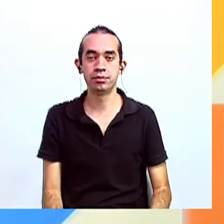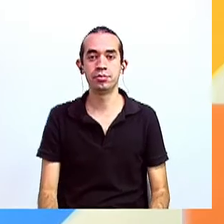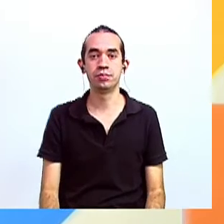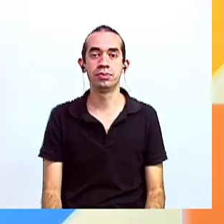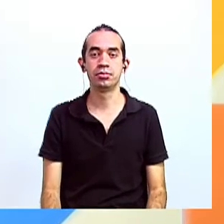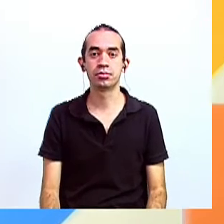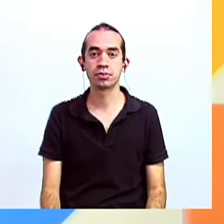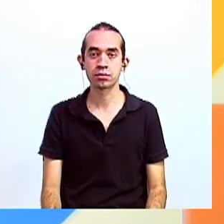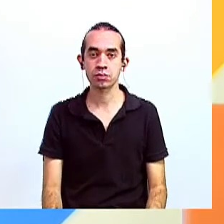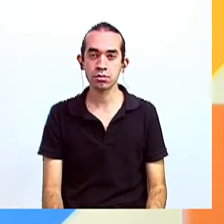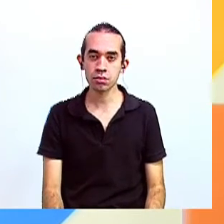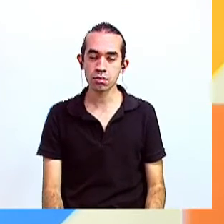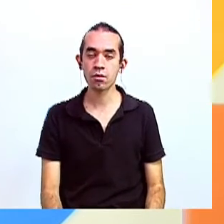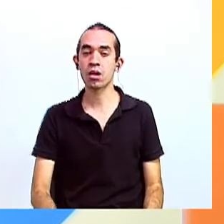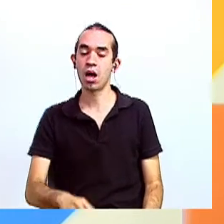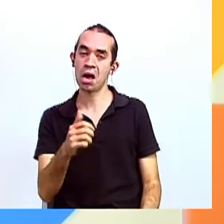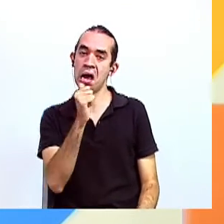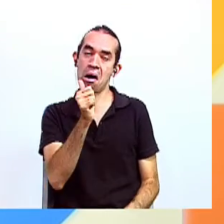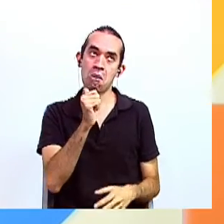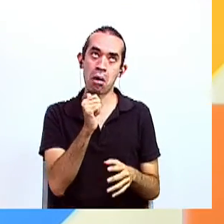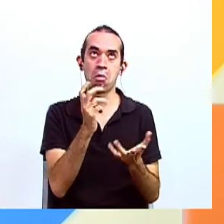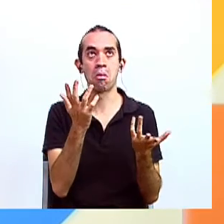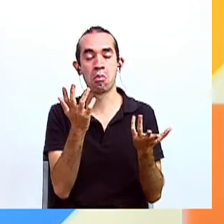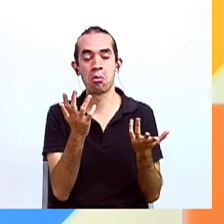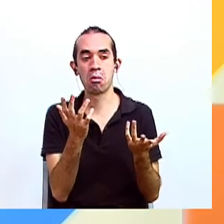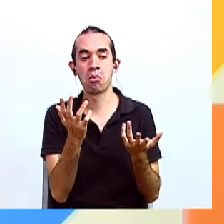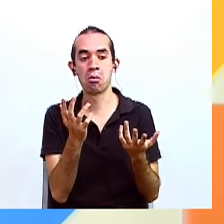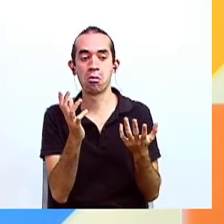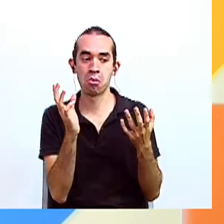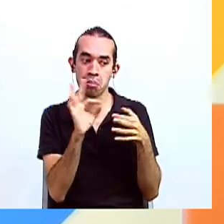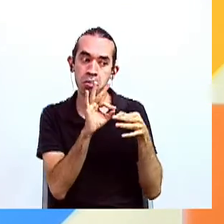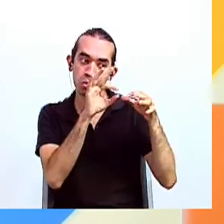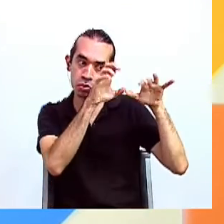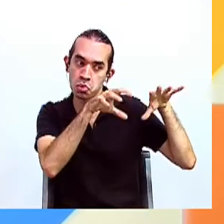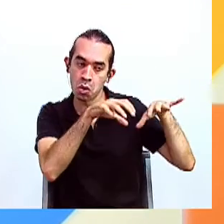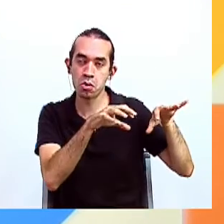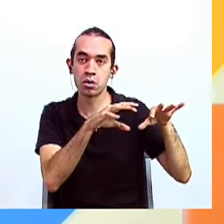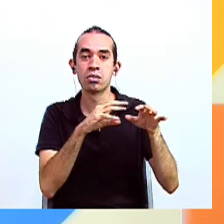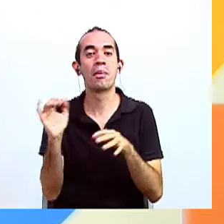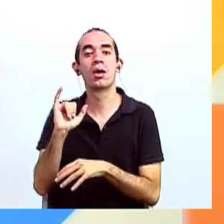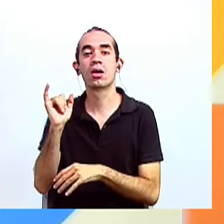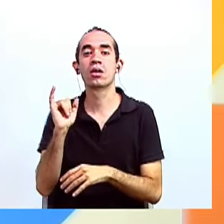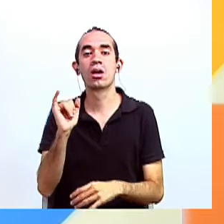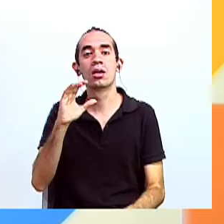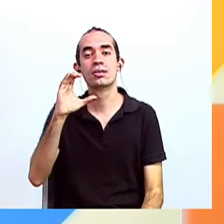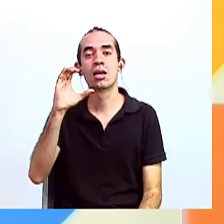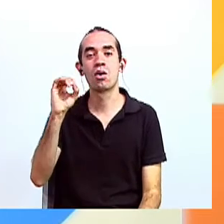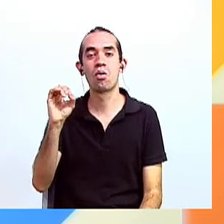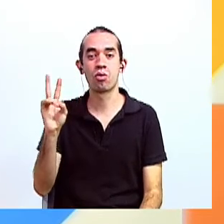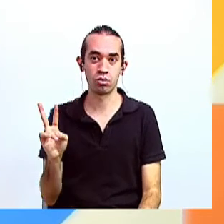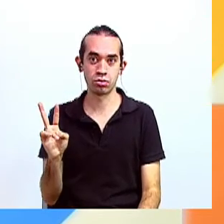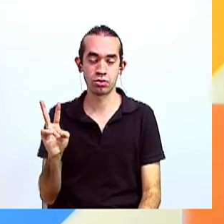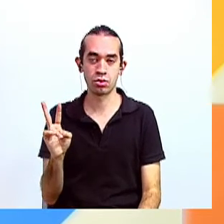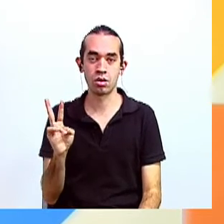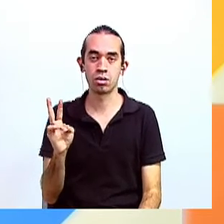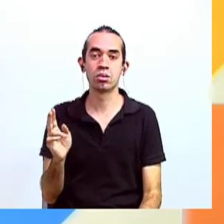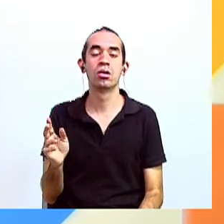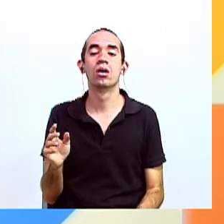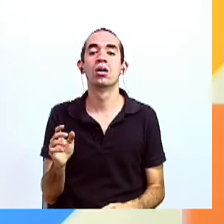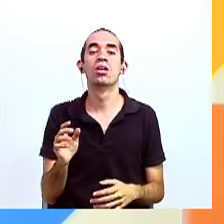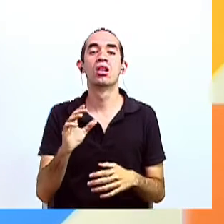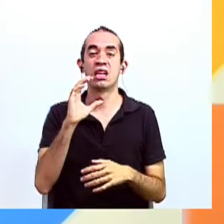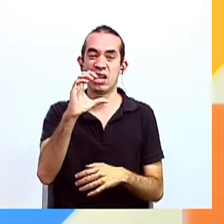Ahora, si hablamos del agua, también podríamos mencionar, ya que vimos a la lluvia, al dióxido de carbono. El carbono lo